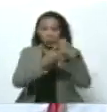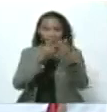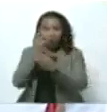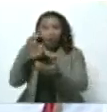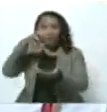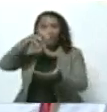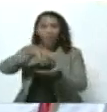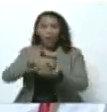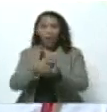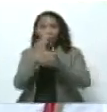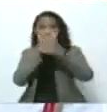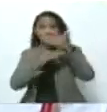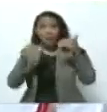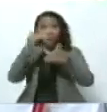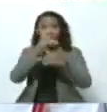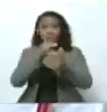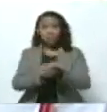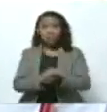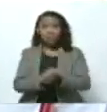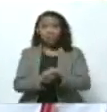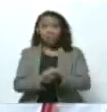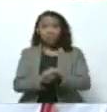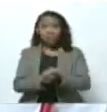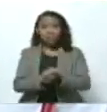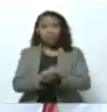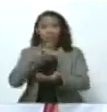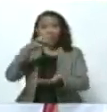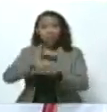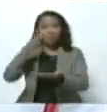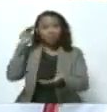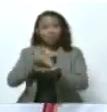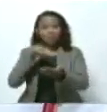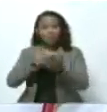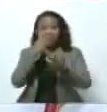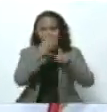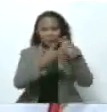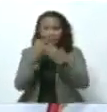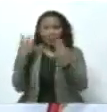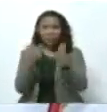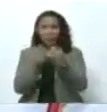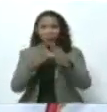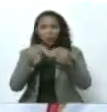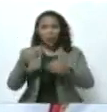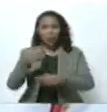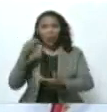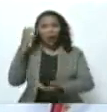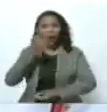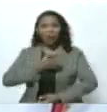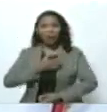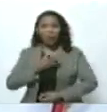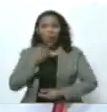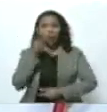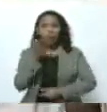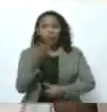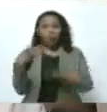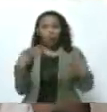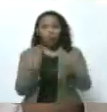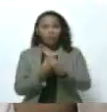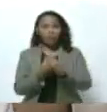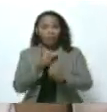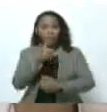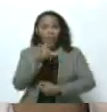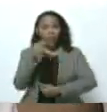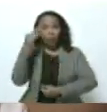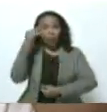Estado Mayor del Estado Miranda de Turismo, con todos los alcaldes. Y efectivamente usted nos acompañó hace pocos días